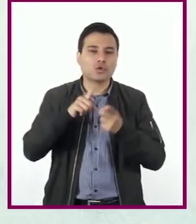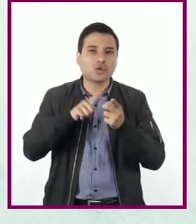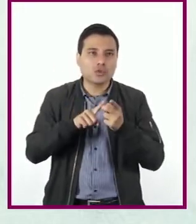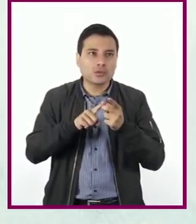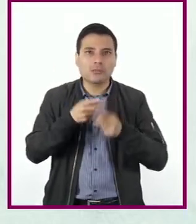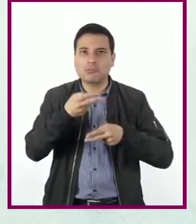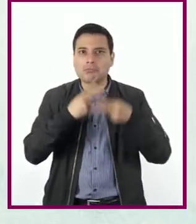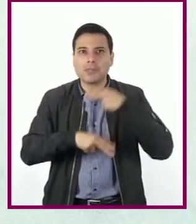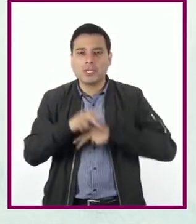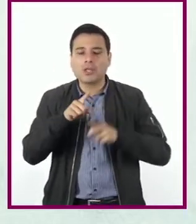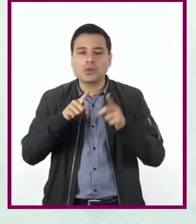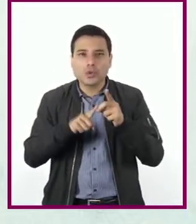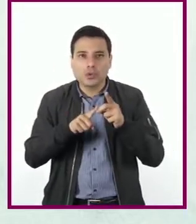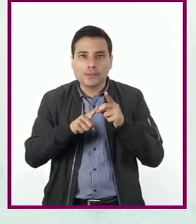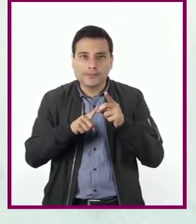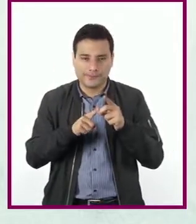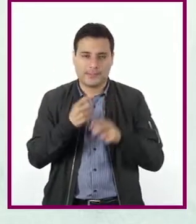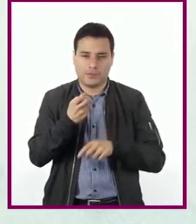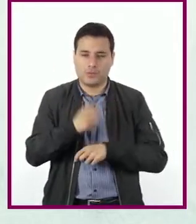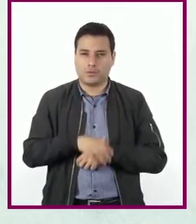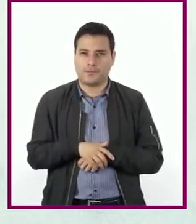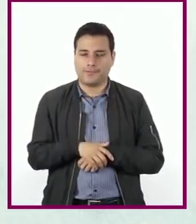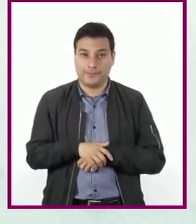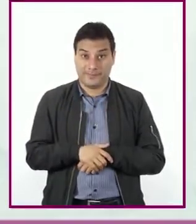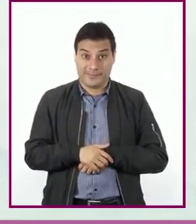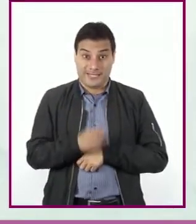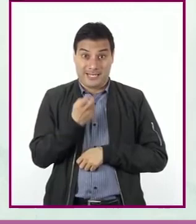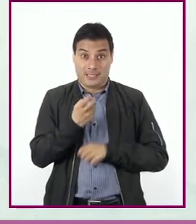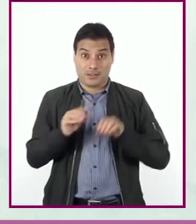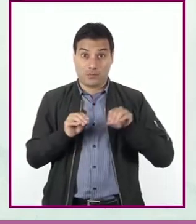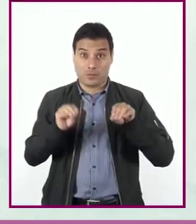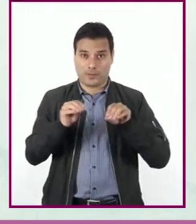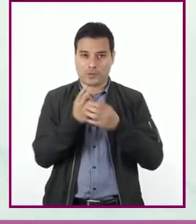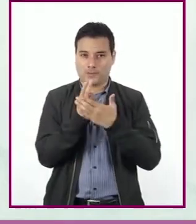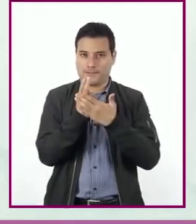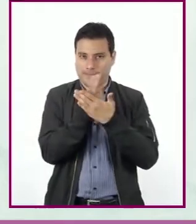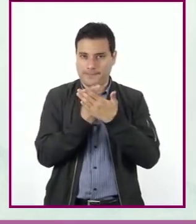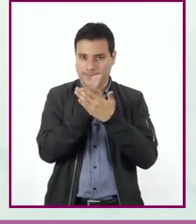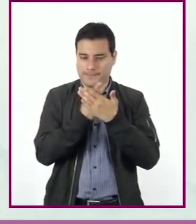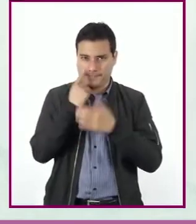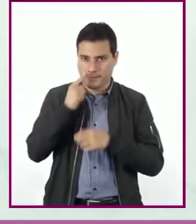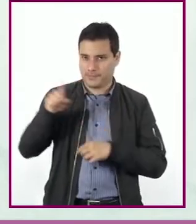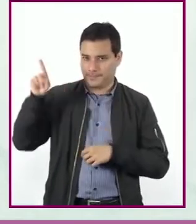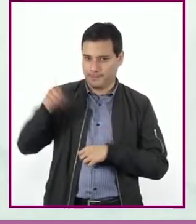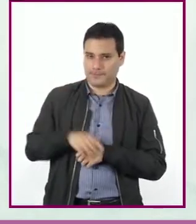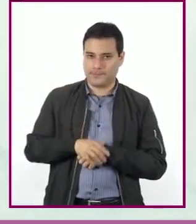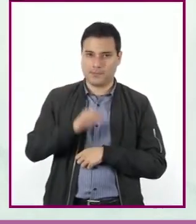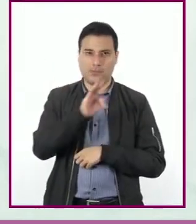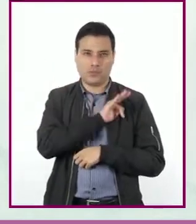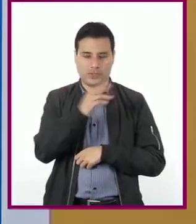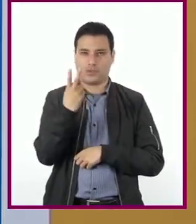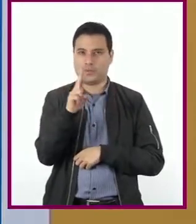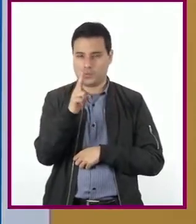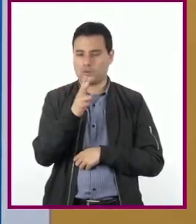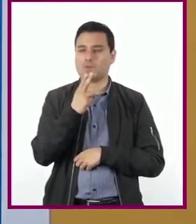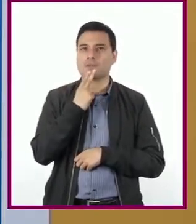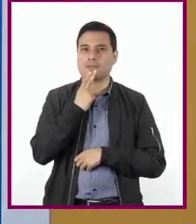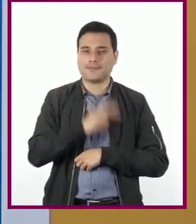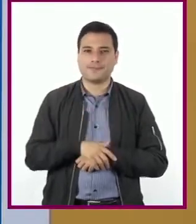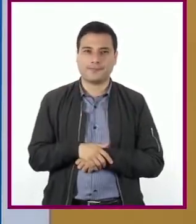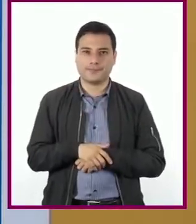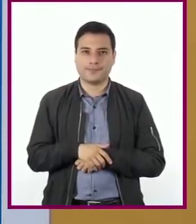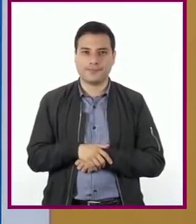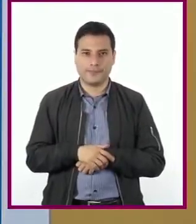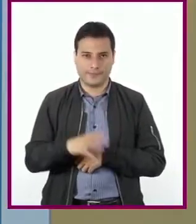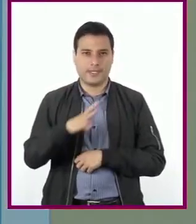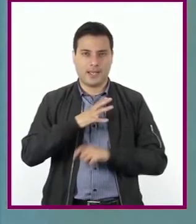dónde se aplica la fuerza. Este movimiento puede representarse con los grados de un círculo o rosa de los vientos. Tenemos un